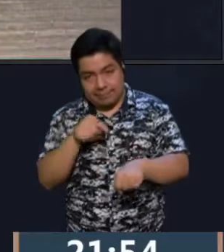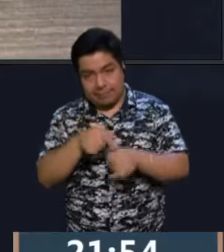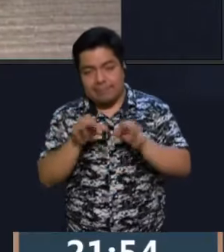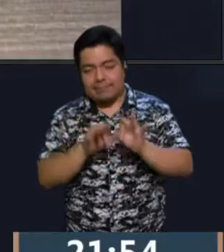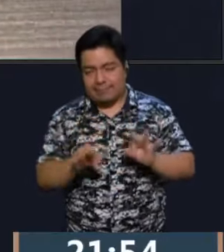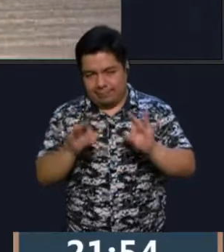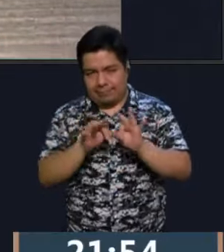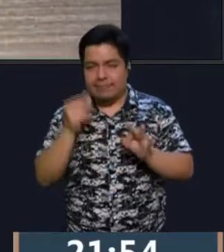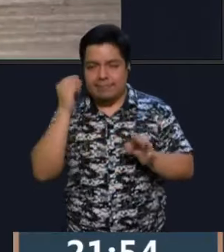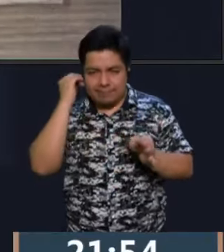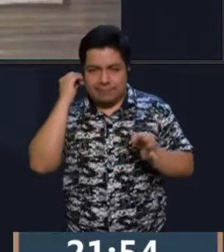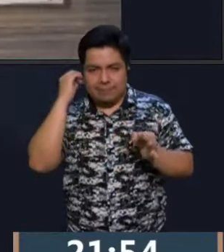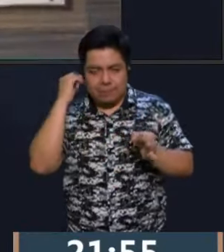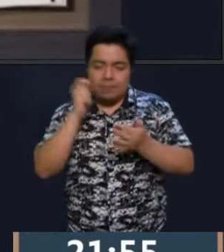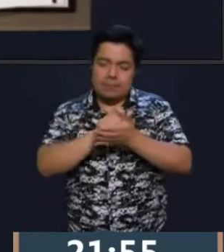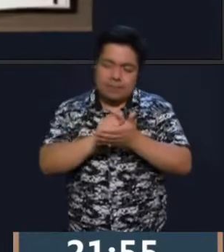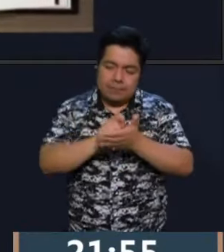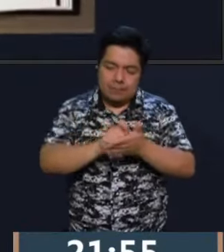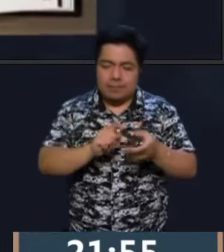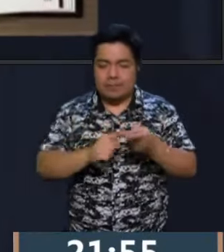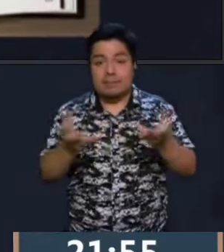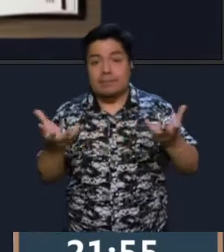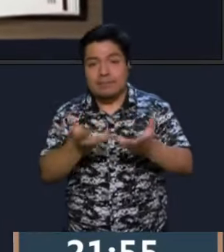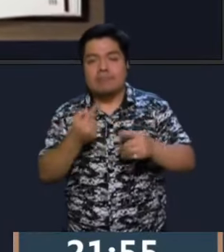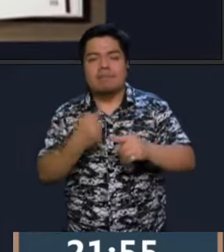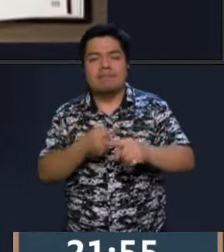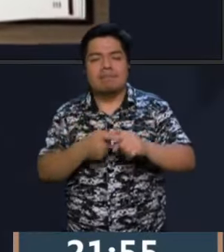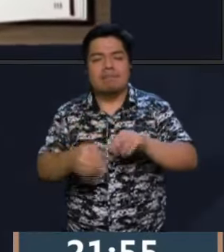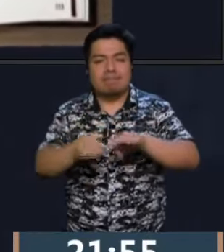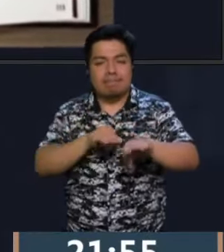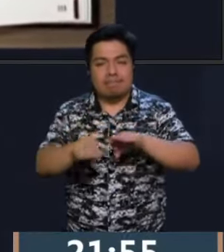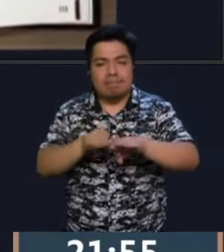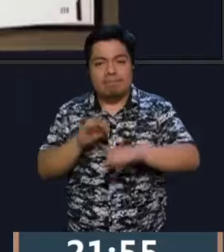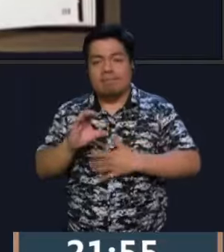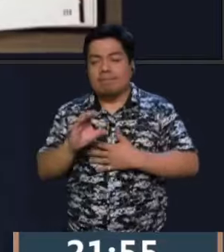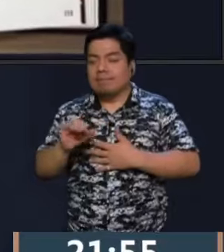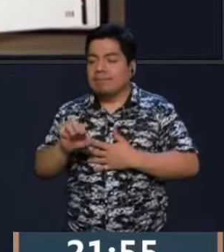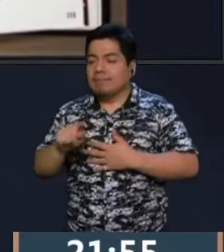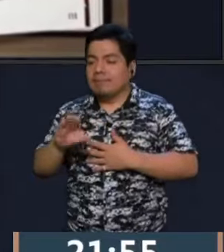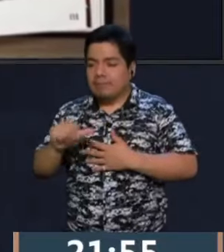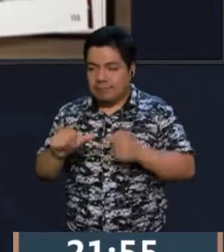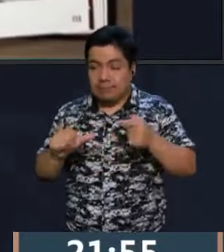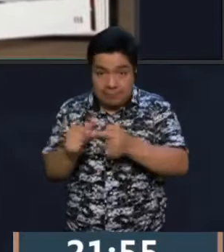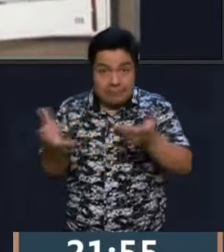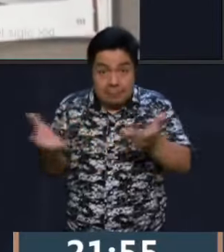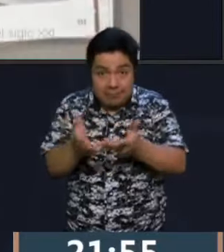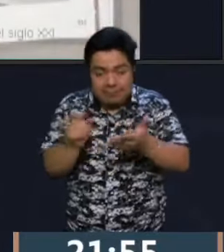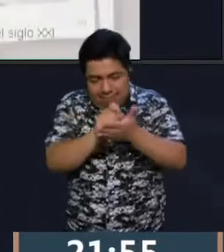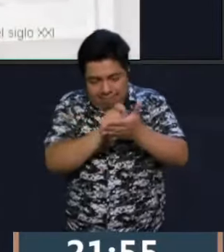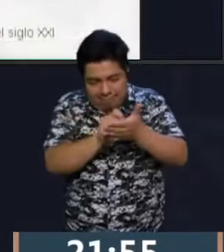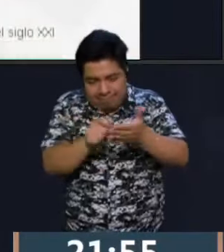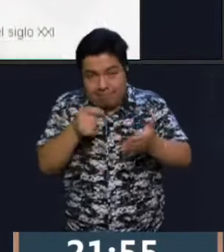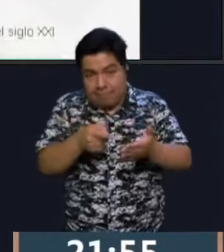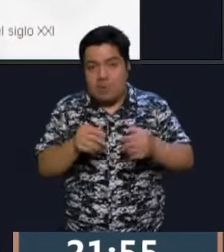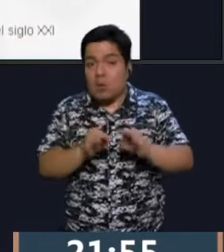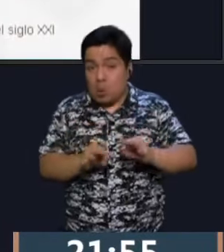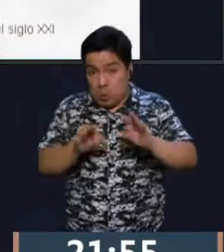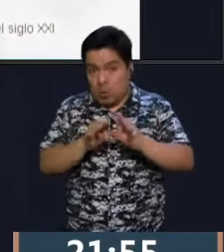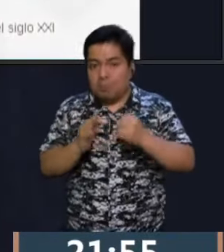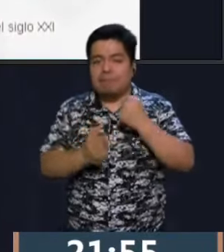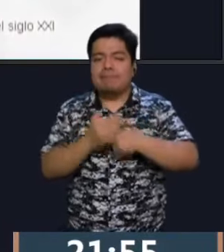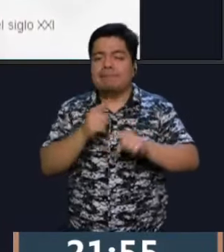interesante, además realizada, escrita por los propios trabajadores de la Cineteca. Y esto es muy singular, porque muchos